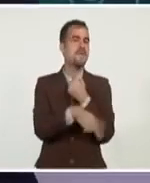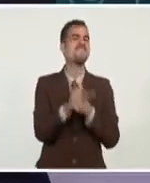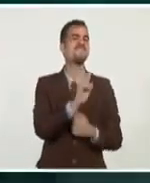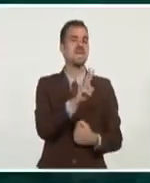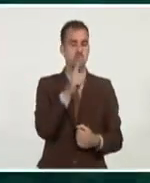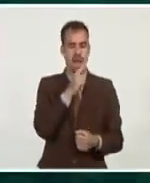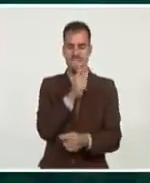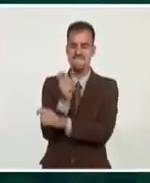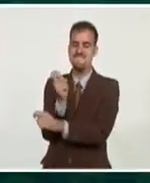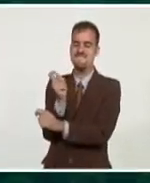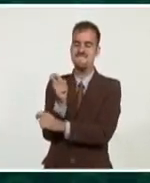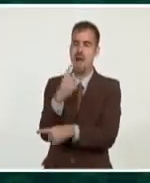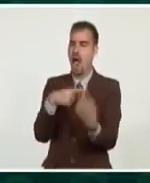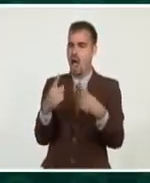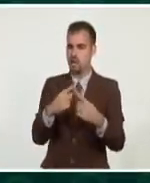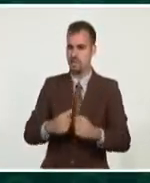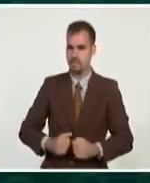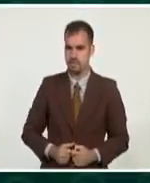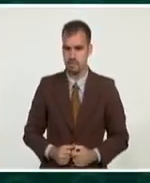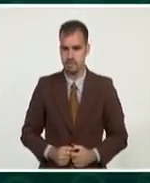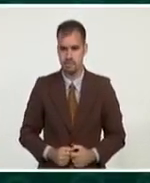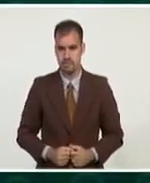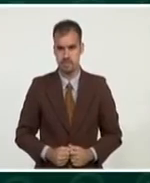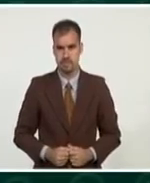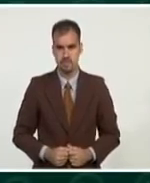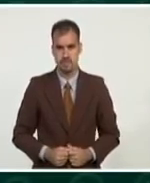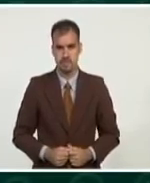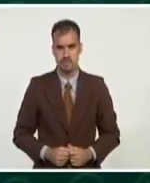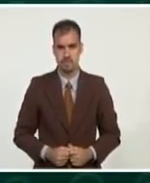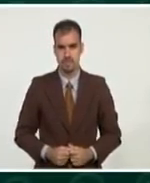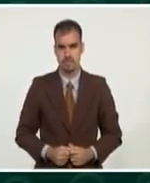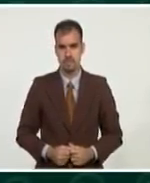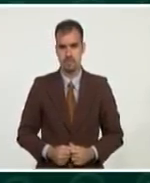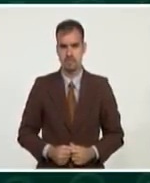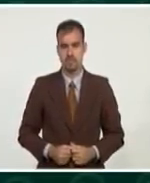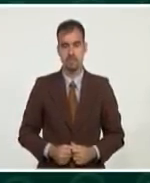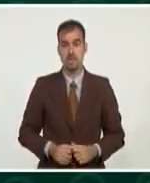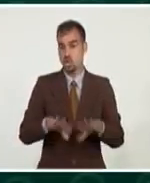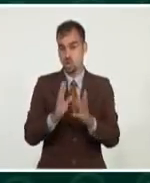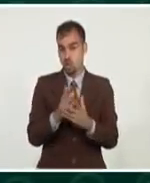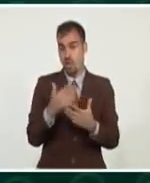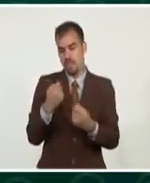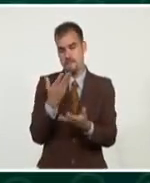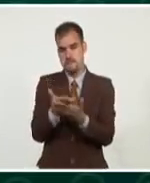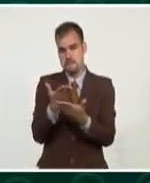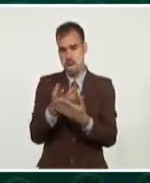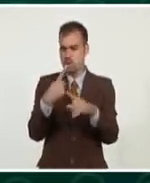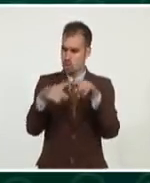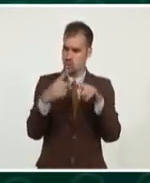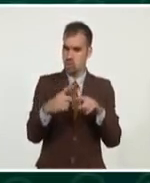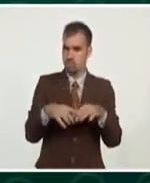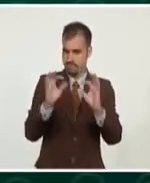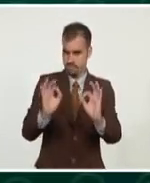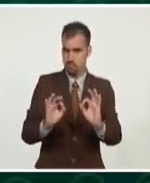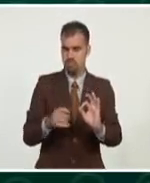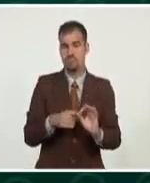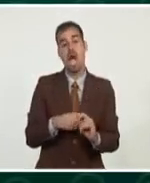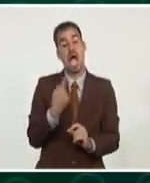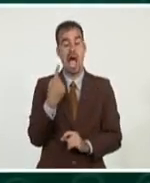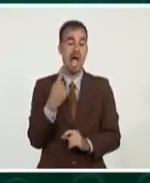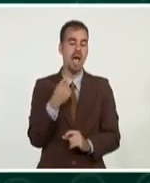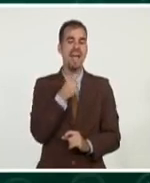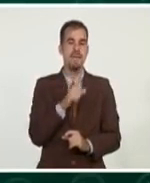aquello. Hace todo para solicitarlo al poder formal, pero informalmente